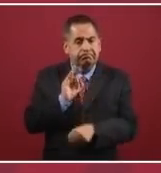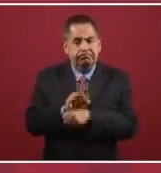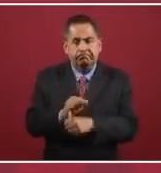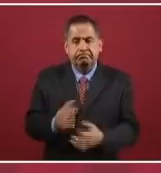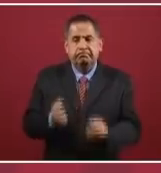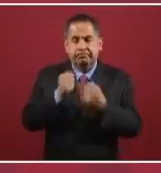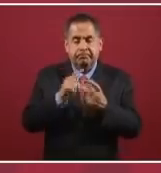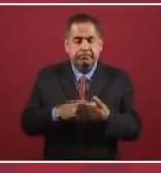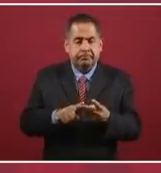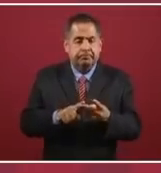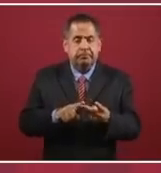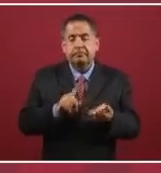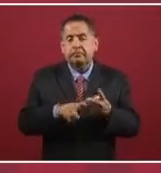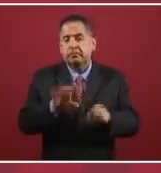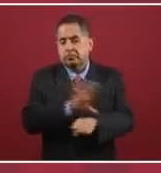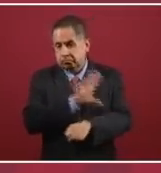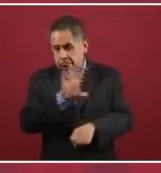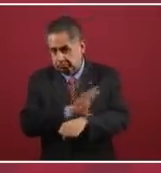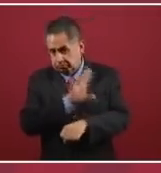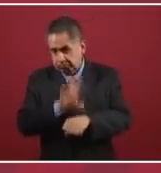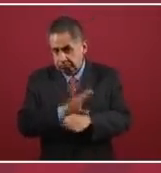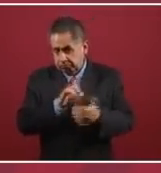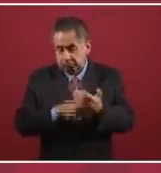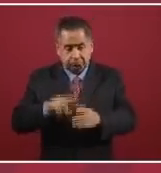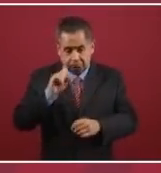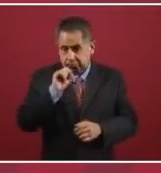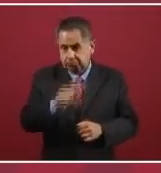del sector energético.